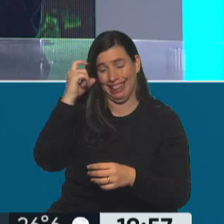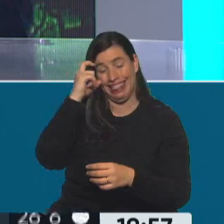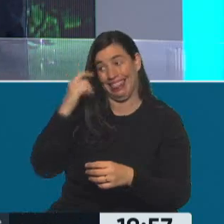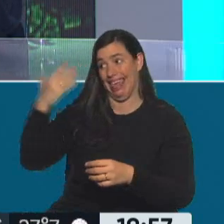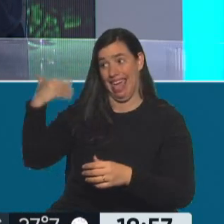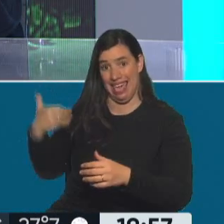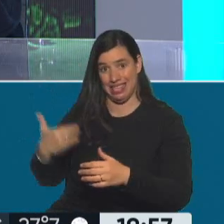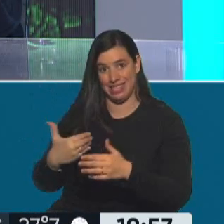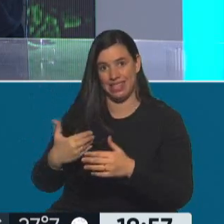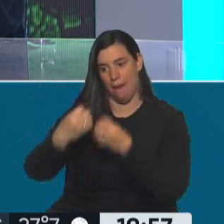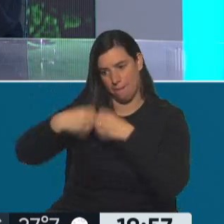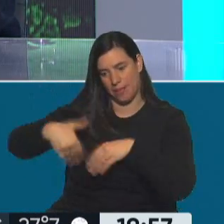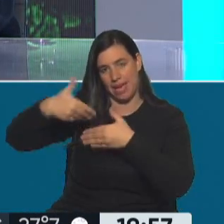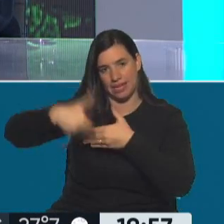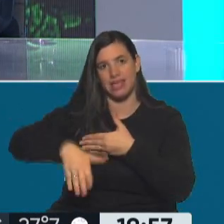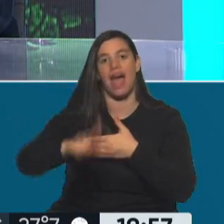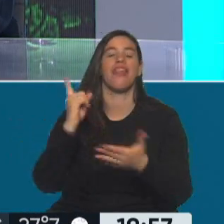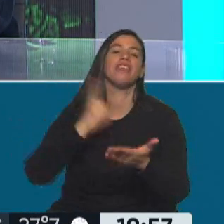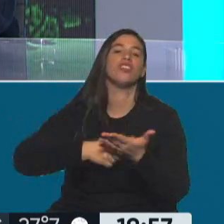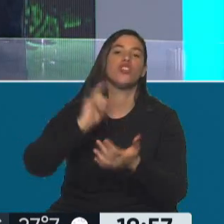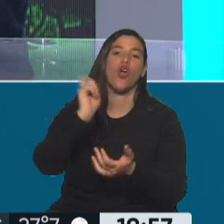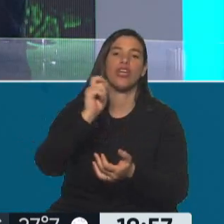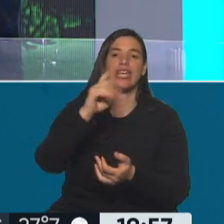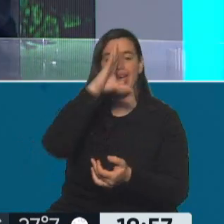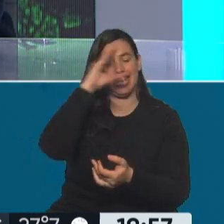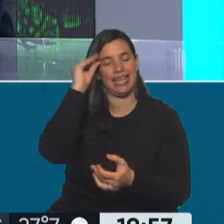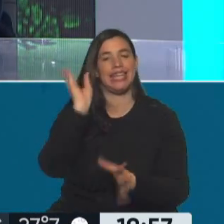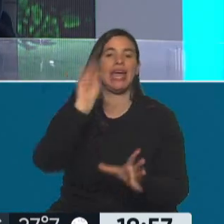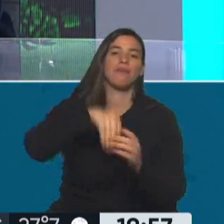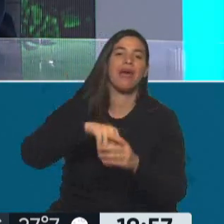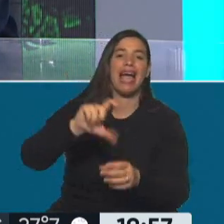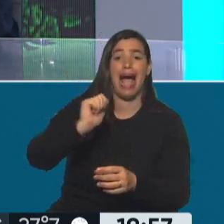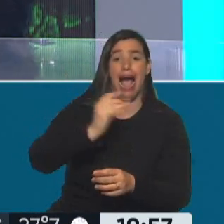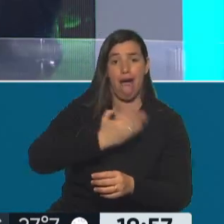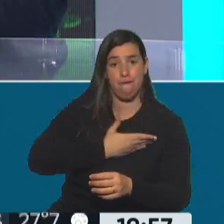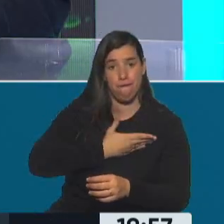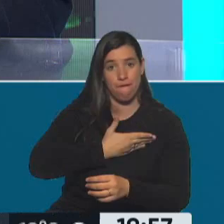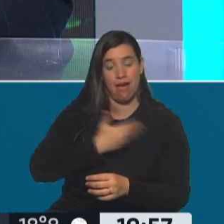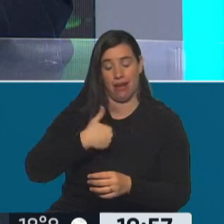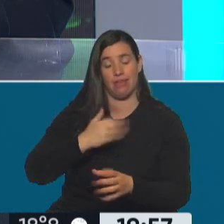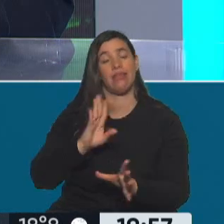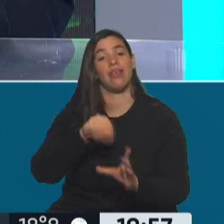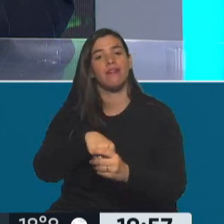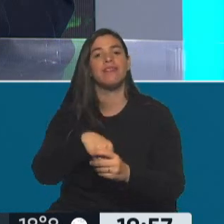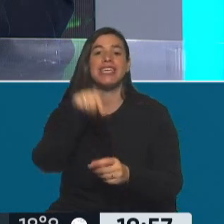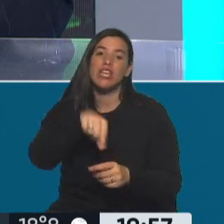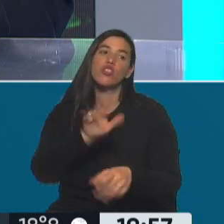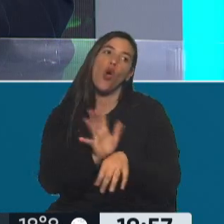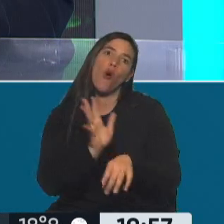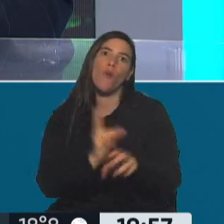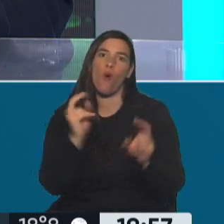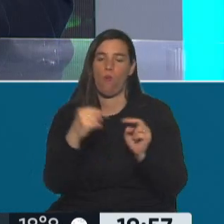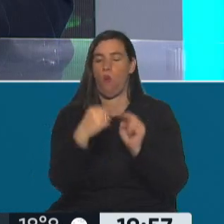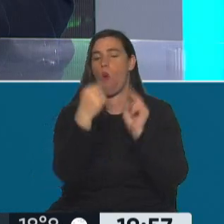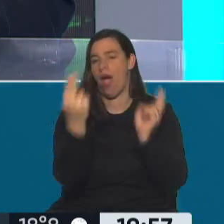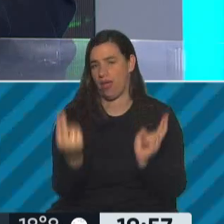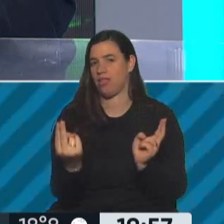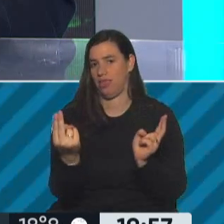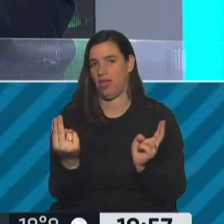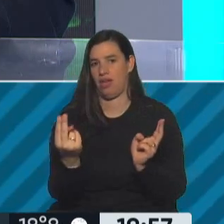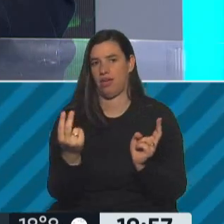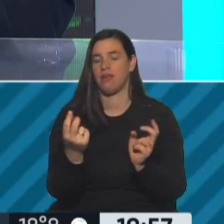guerra global de monedas entre el dólar y el yuan. Bueno, Argentina por primera vez le pagó al fondo con yuanes y ahora lo ha vuelto a hacer. Creo que ese